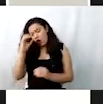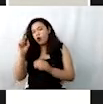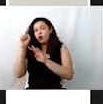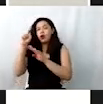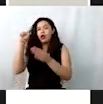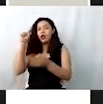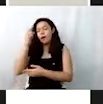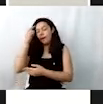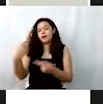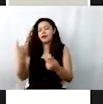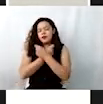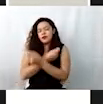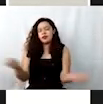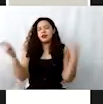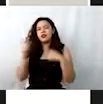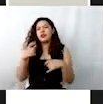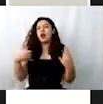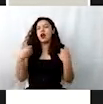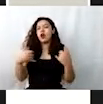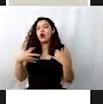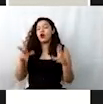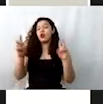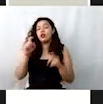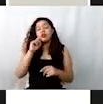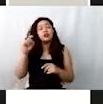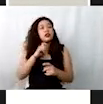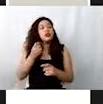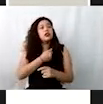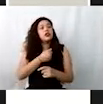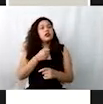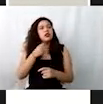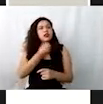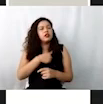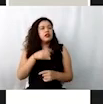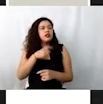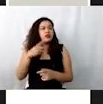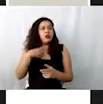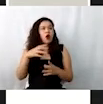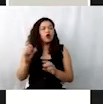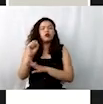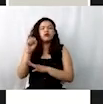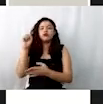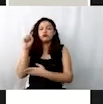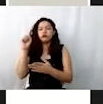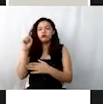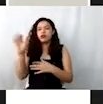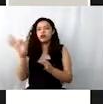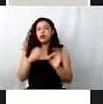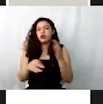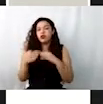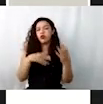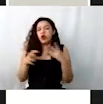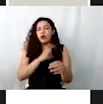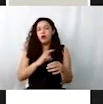niñas adolescentes o un tema de salud sexual y reproductiva, todo de alguna u otra forma se puede ligar a